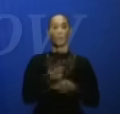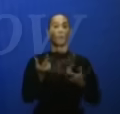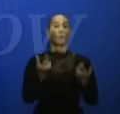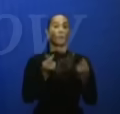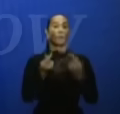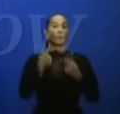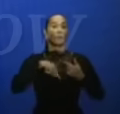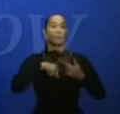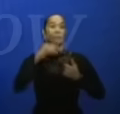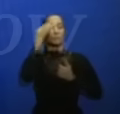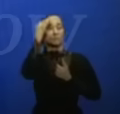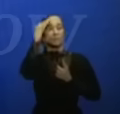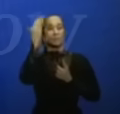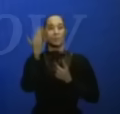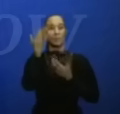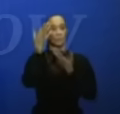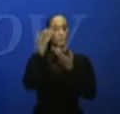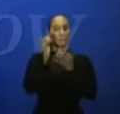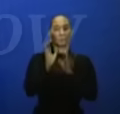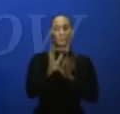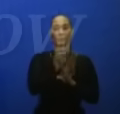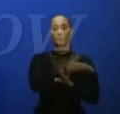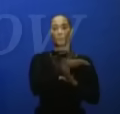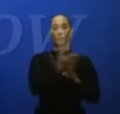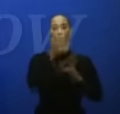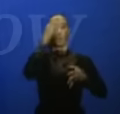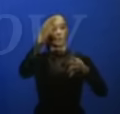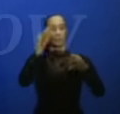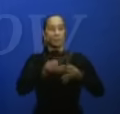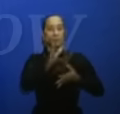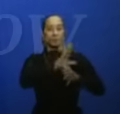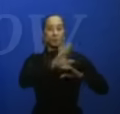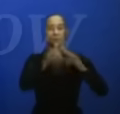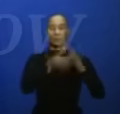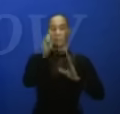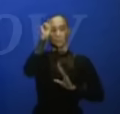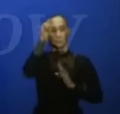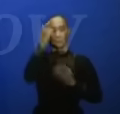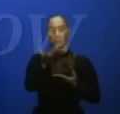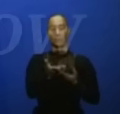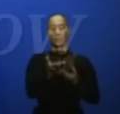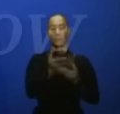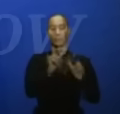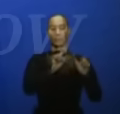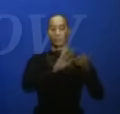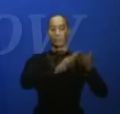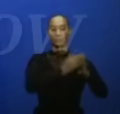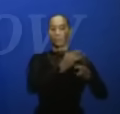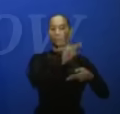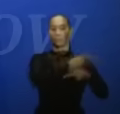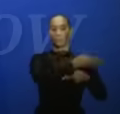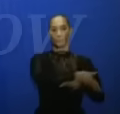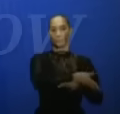nosotros estamos conscientes, yo no creo que eso sea la decisión general del gobierno, ni siquiera del pueblo haitiano,